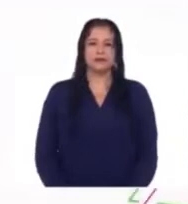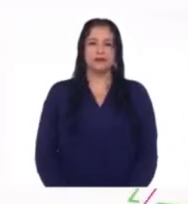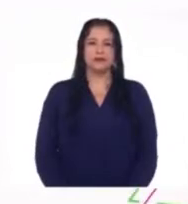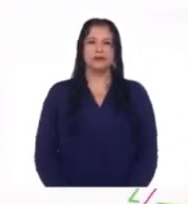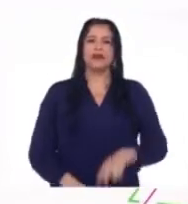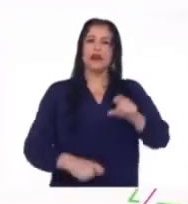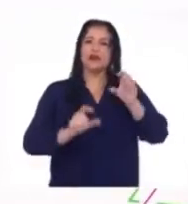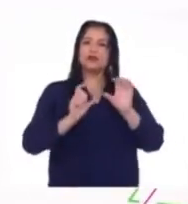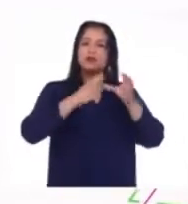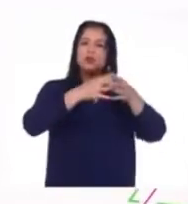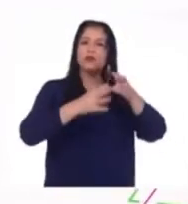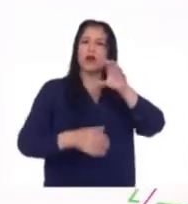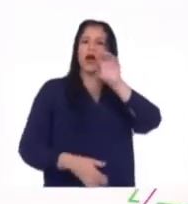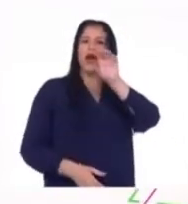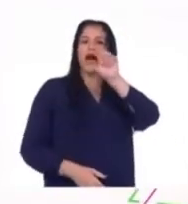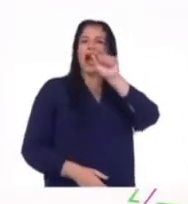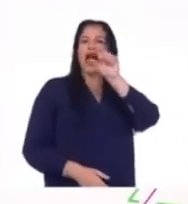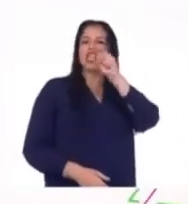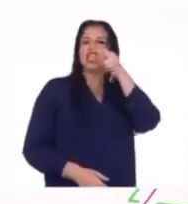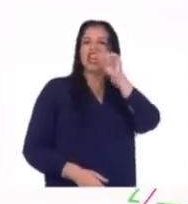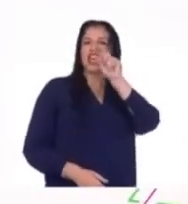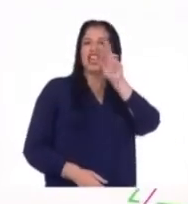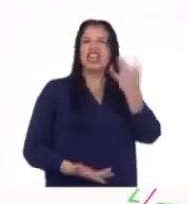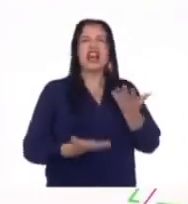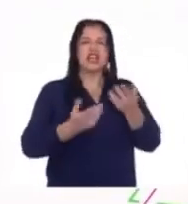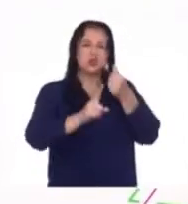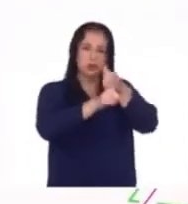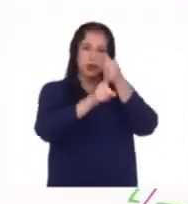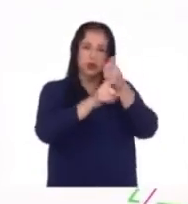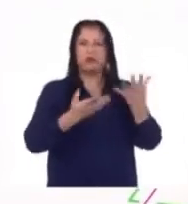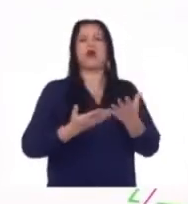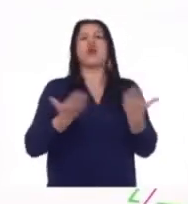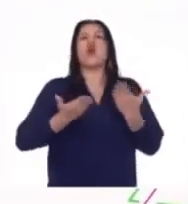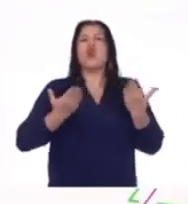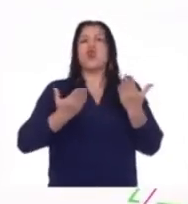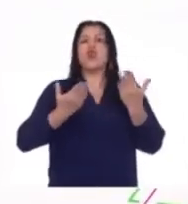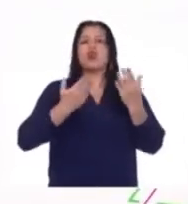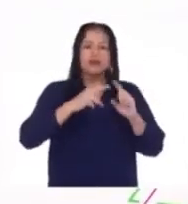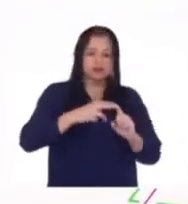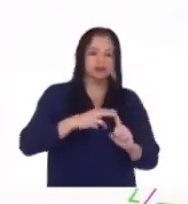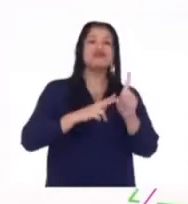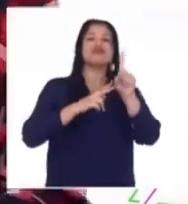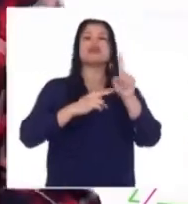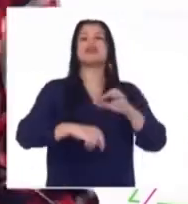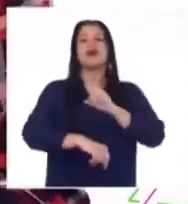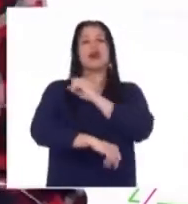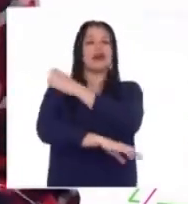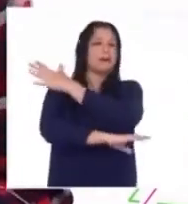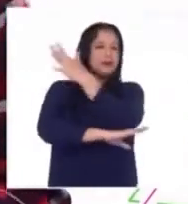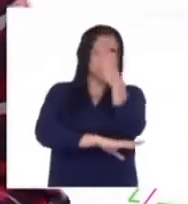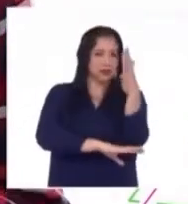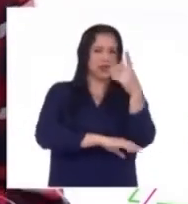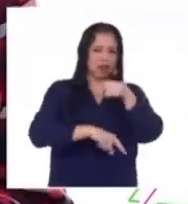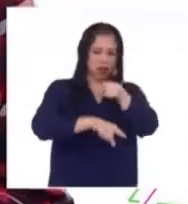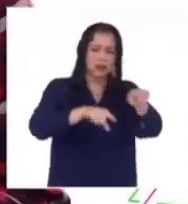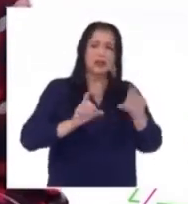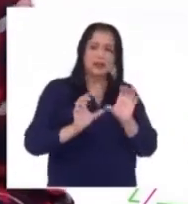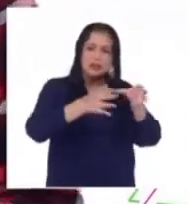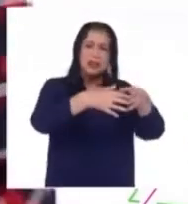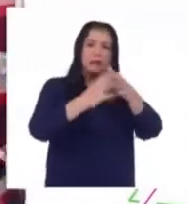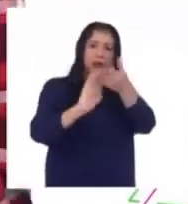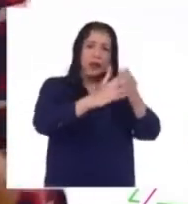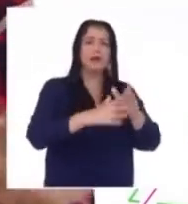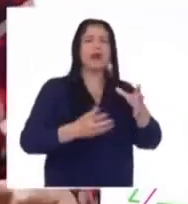Los Ashaninka son un pueblo indígena originario de nuestra Amazonía. Y como ellos, hay